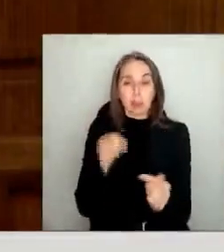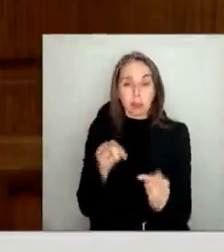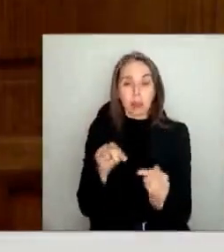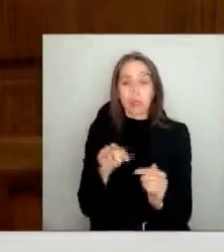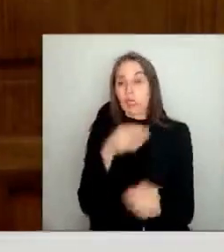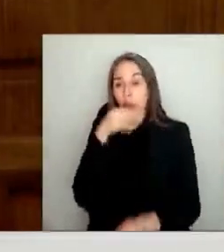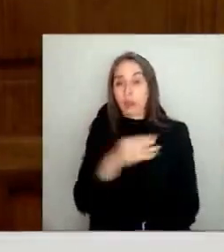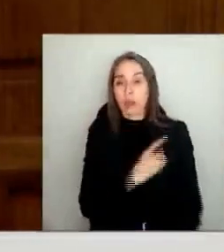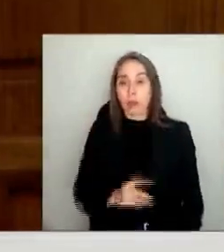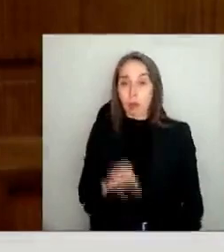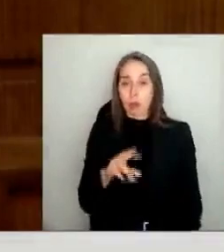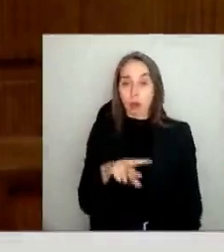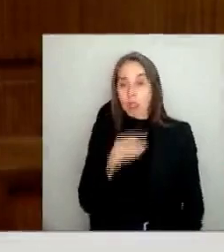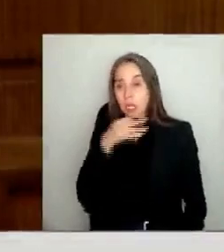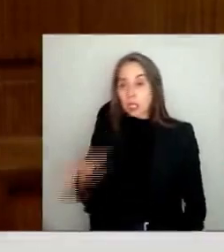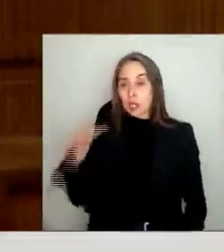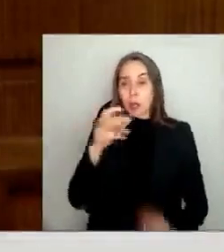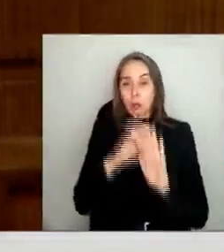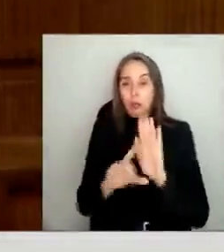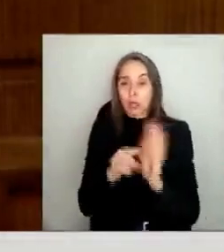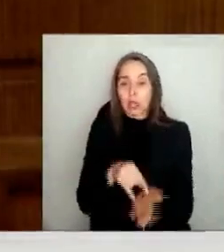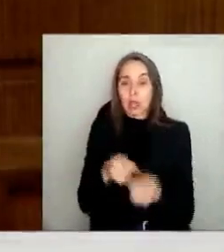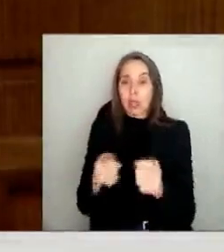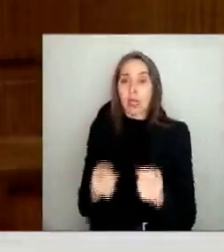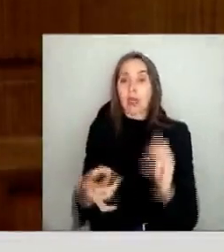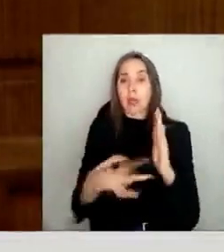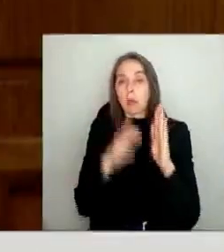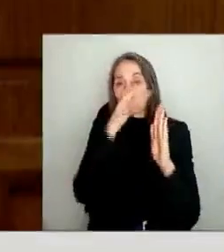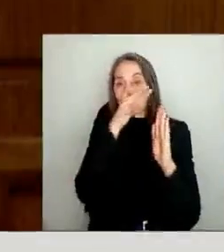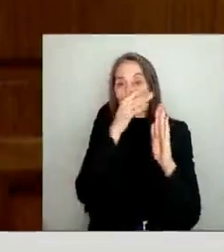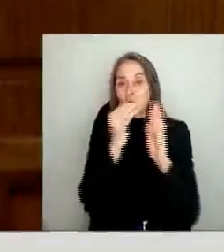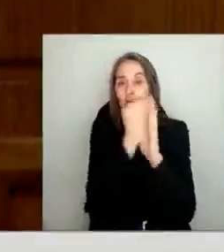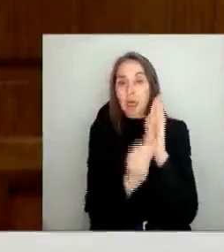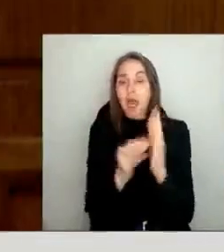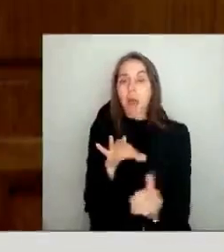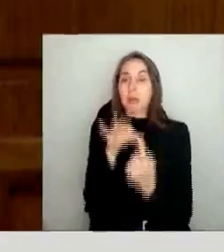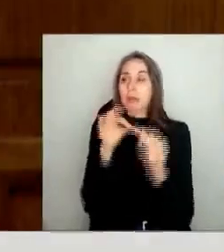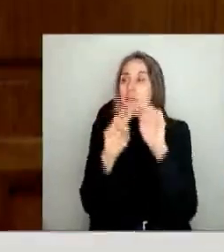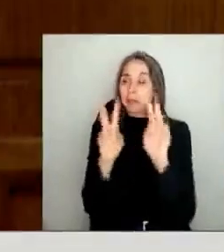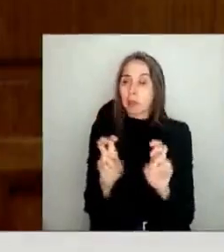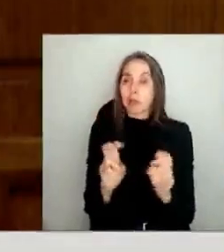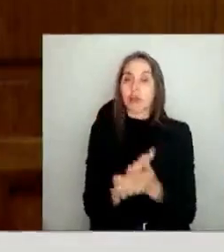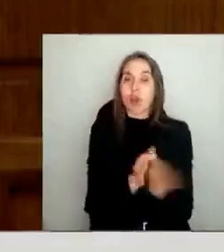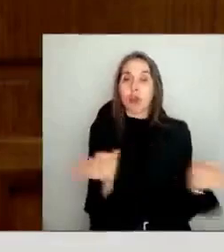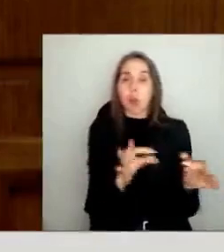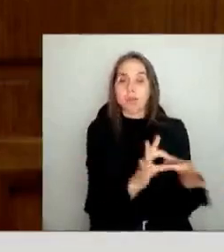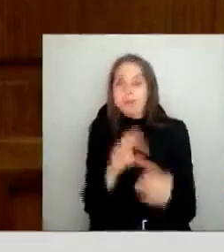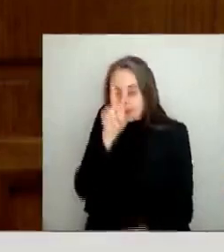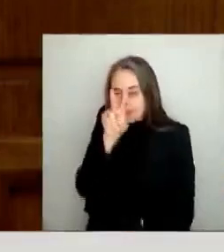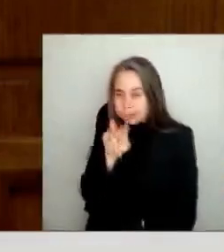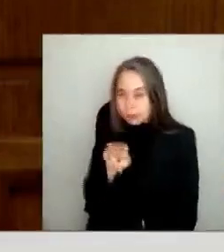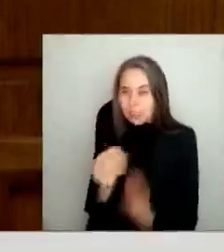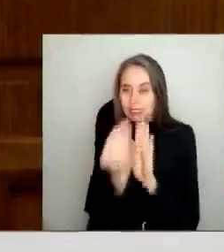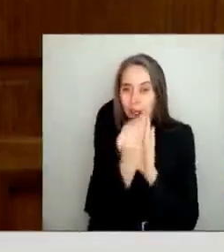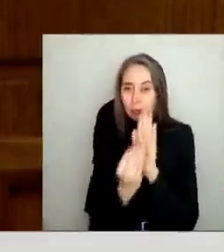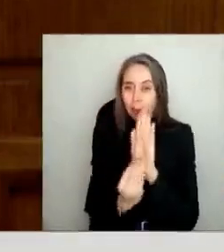diputado Moreno por su intermedio se está burlando la esencia del tema en el texto en todo el argumento solo lo que se hace es